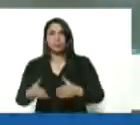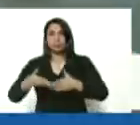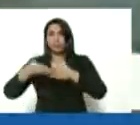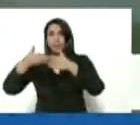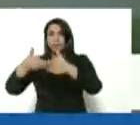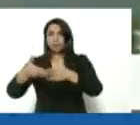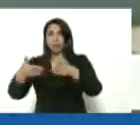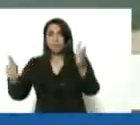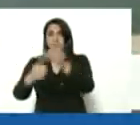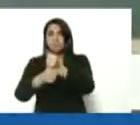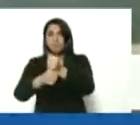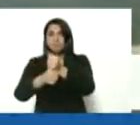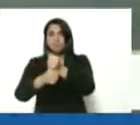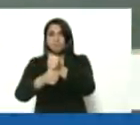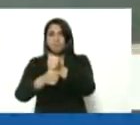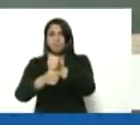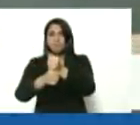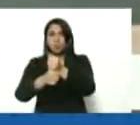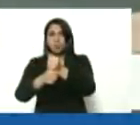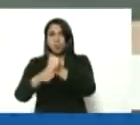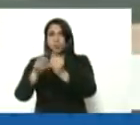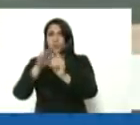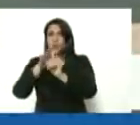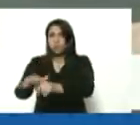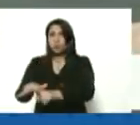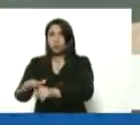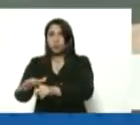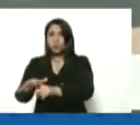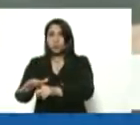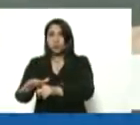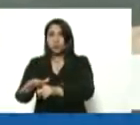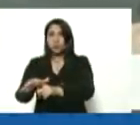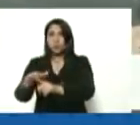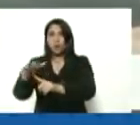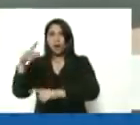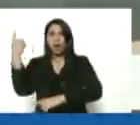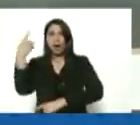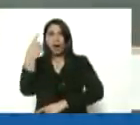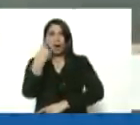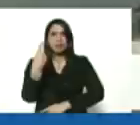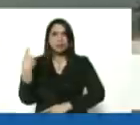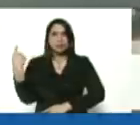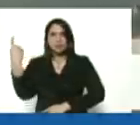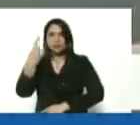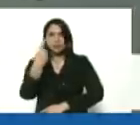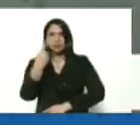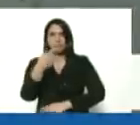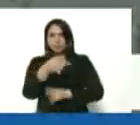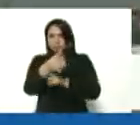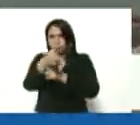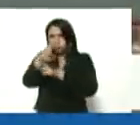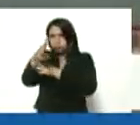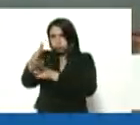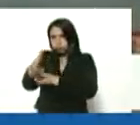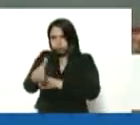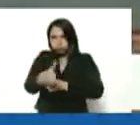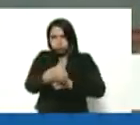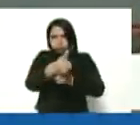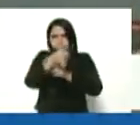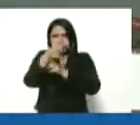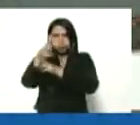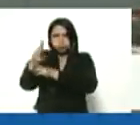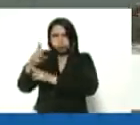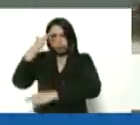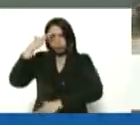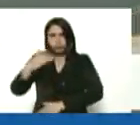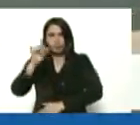avistada, sometida desde el aire por la artillería de la Armada Bolivariana